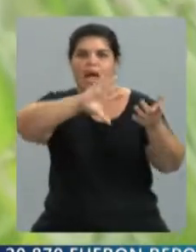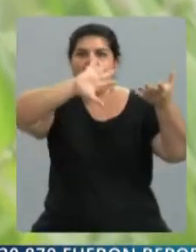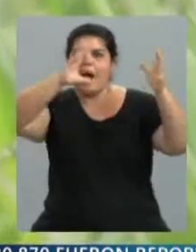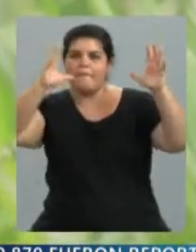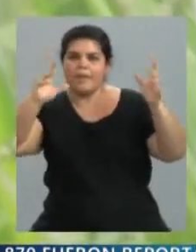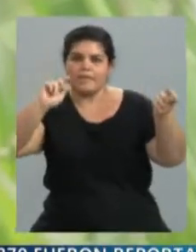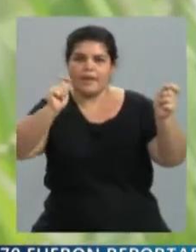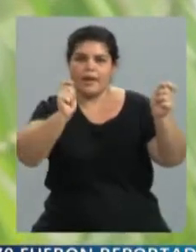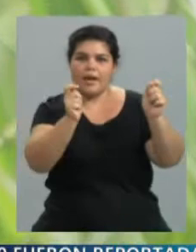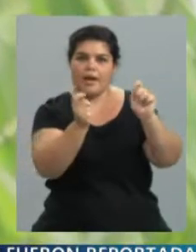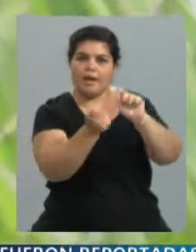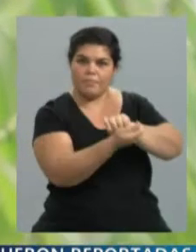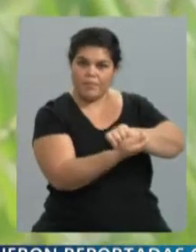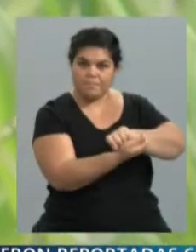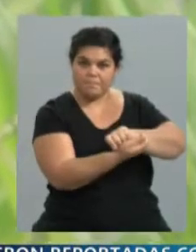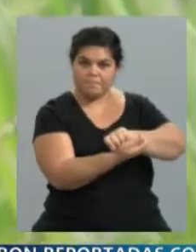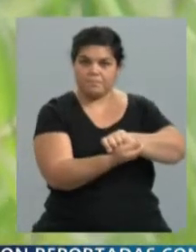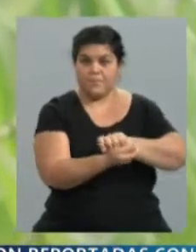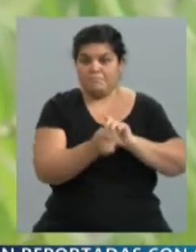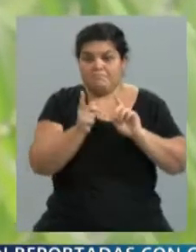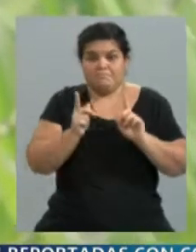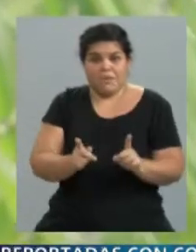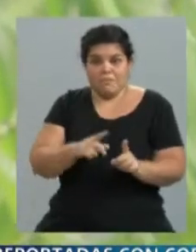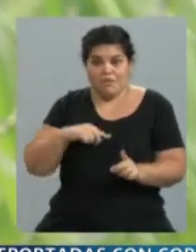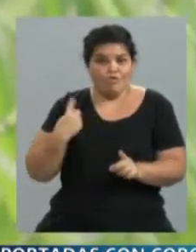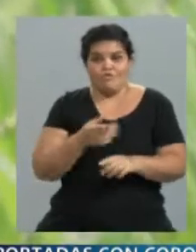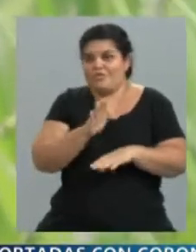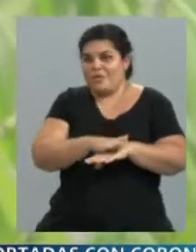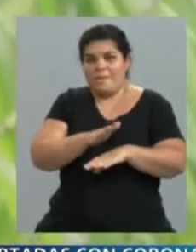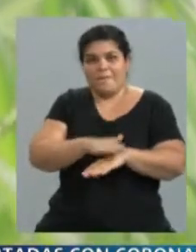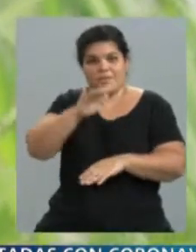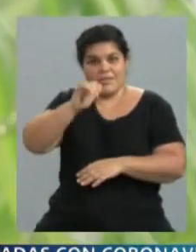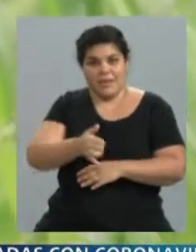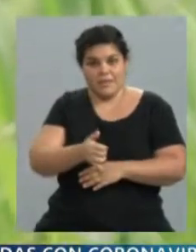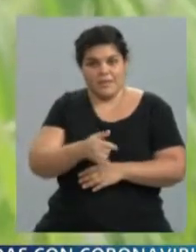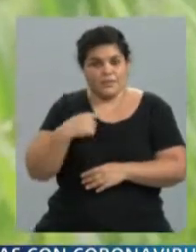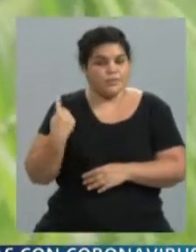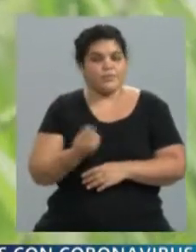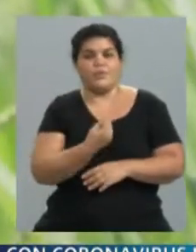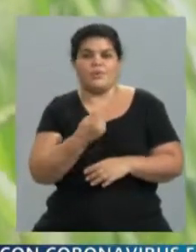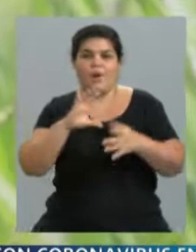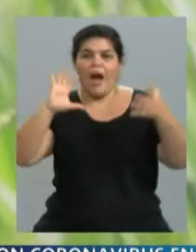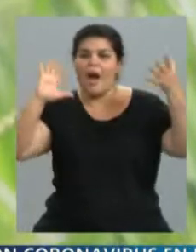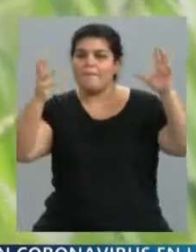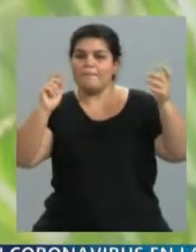a nivel internacional. Definitivamente somos responsables de estos cambios ambientales y tenemos que ser